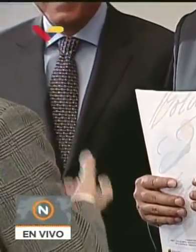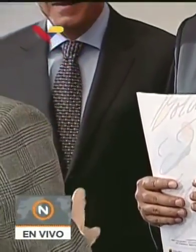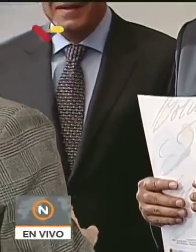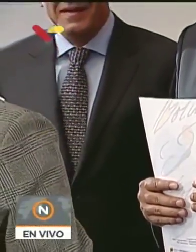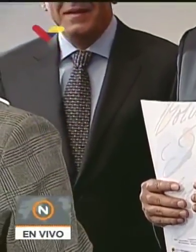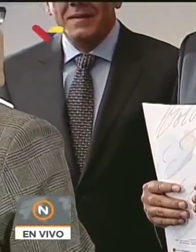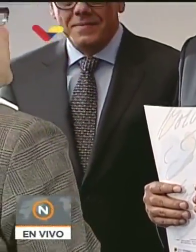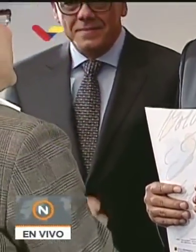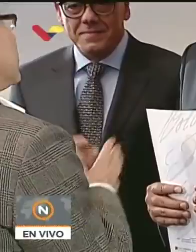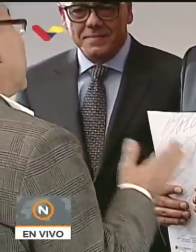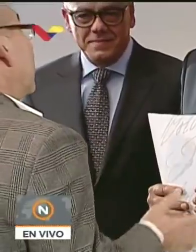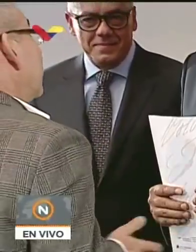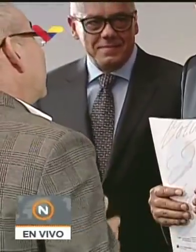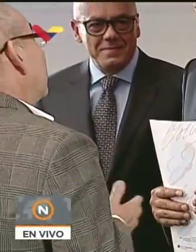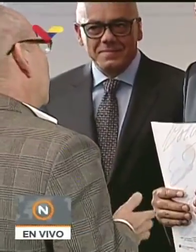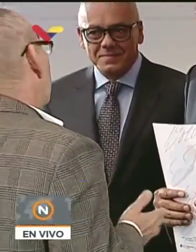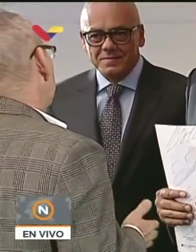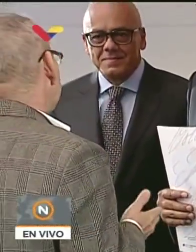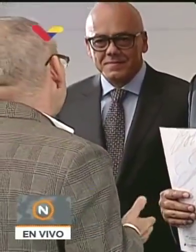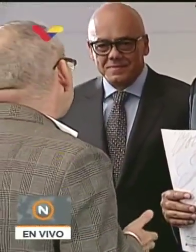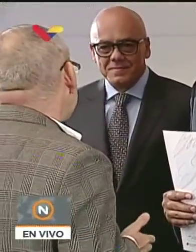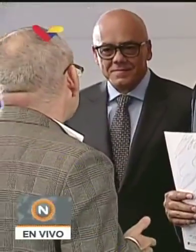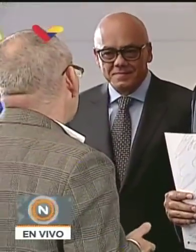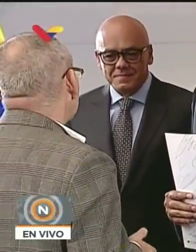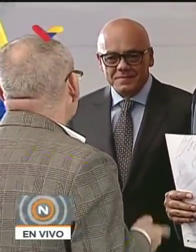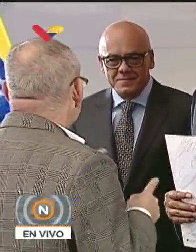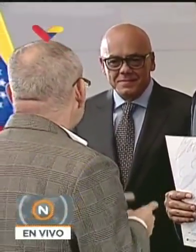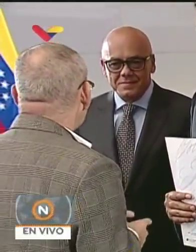de nuestro país en este importante evento que